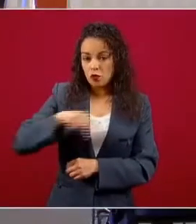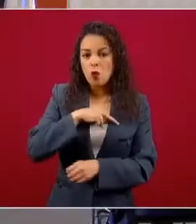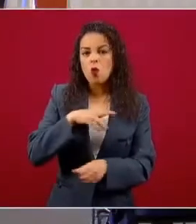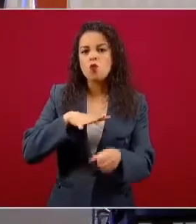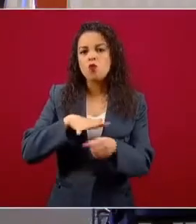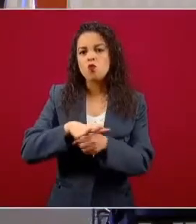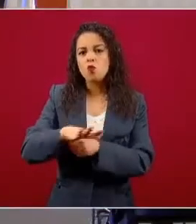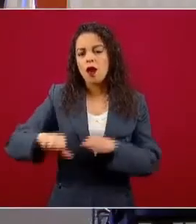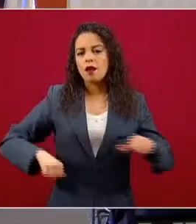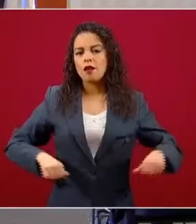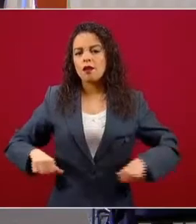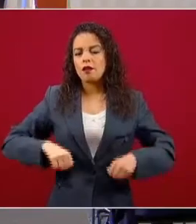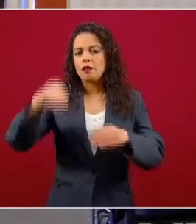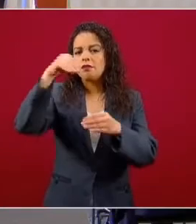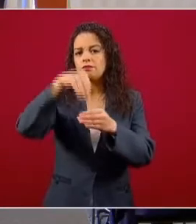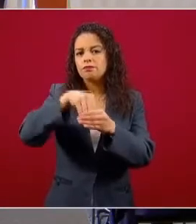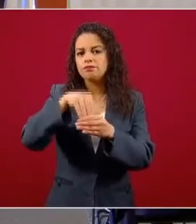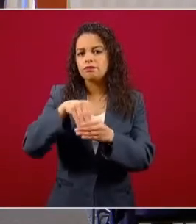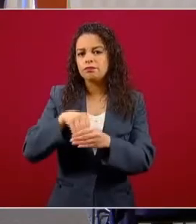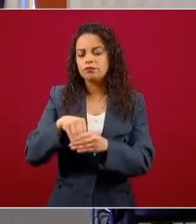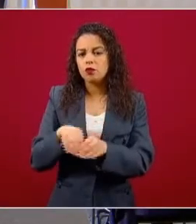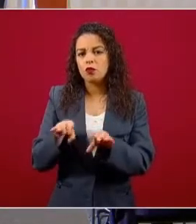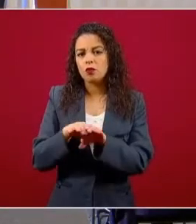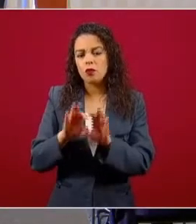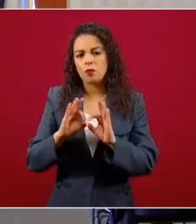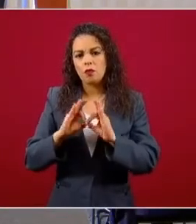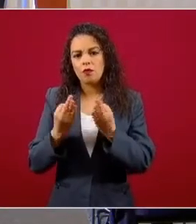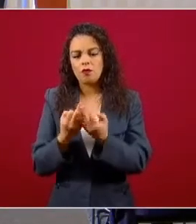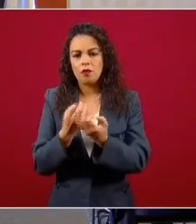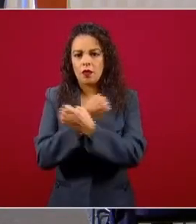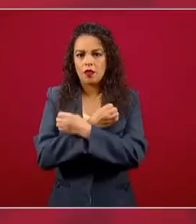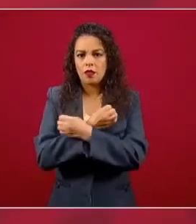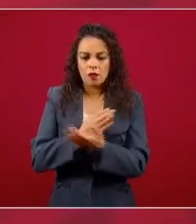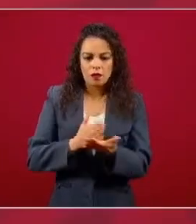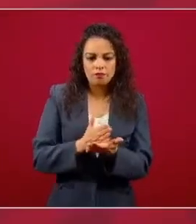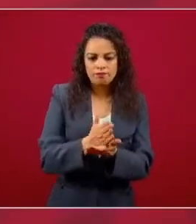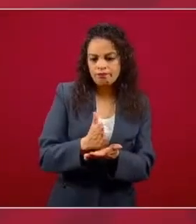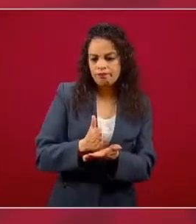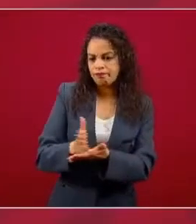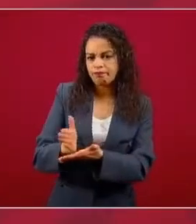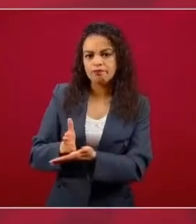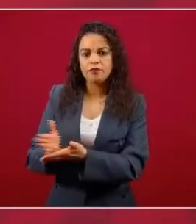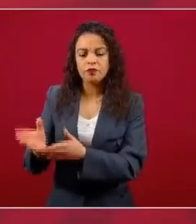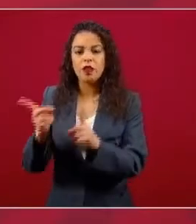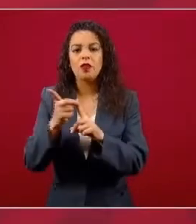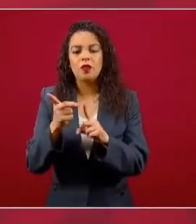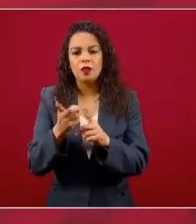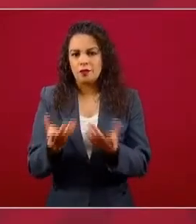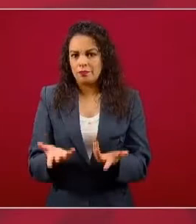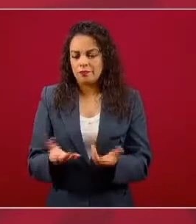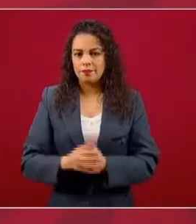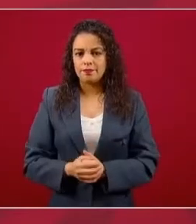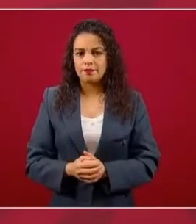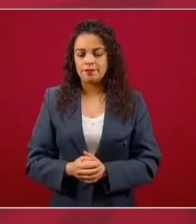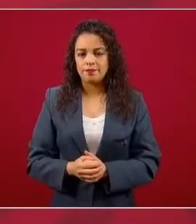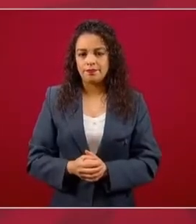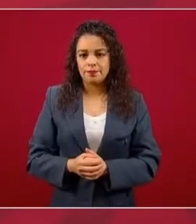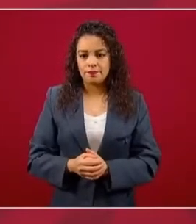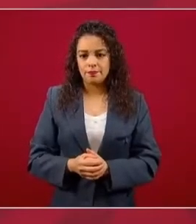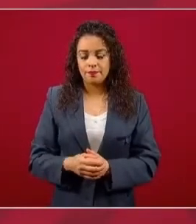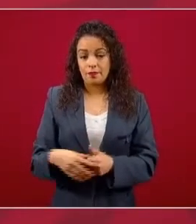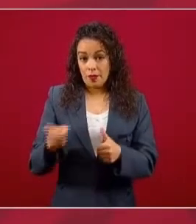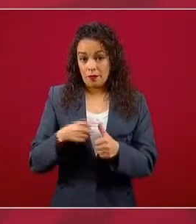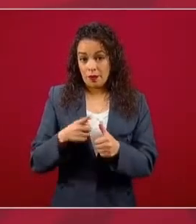debemos encaminarnos en el sector educativo m la nueva escuela